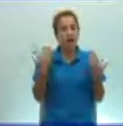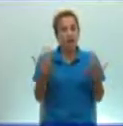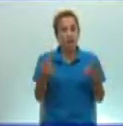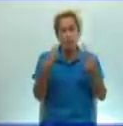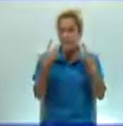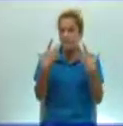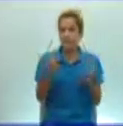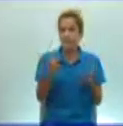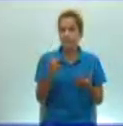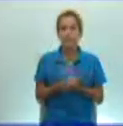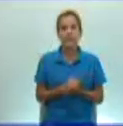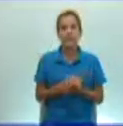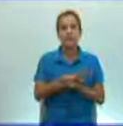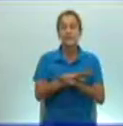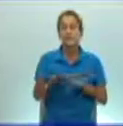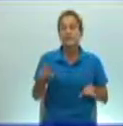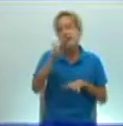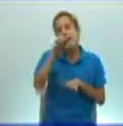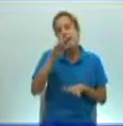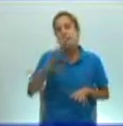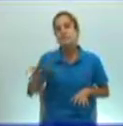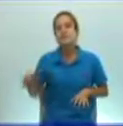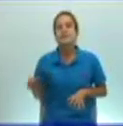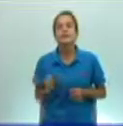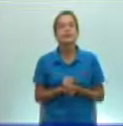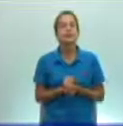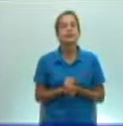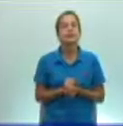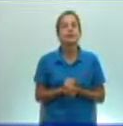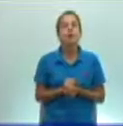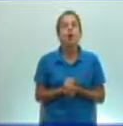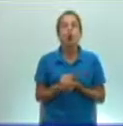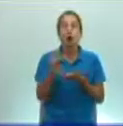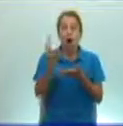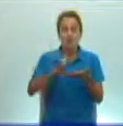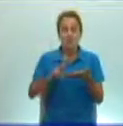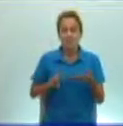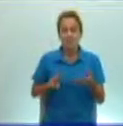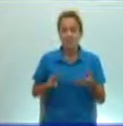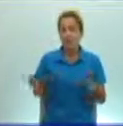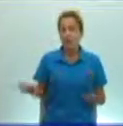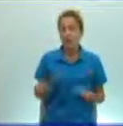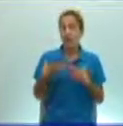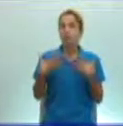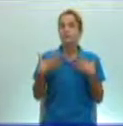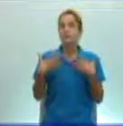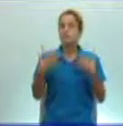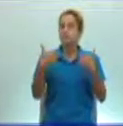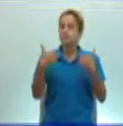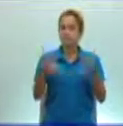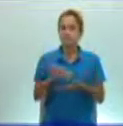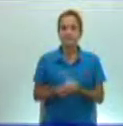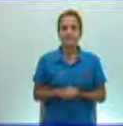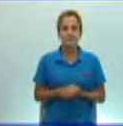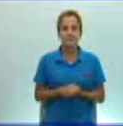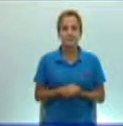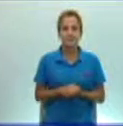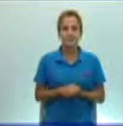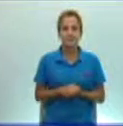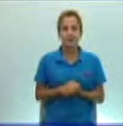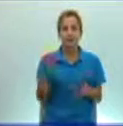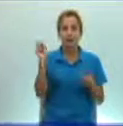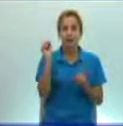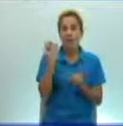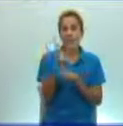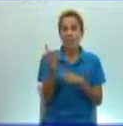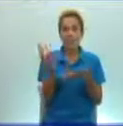importante que ya el escolar en este grado esté leyendo con una expresividad adecuada. A partir de